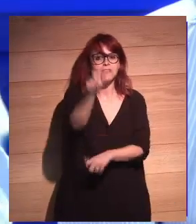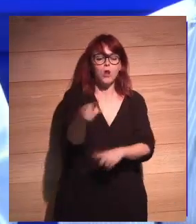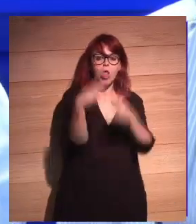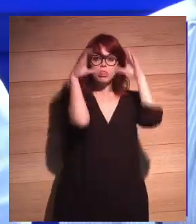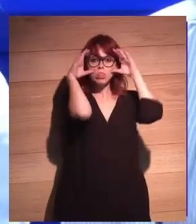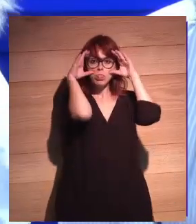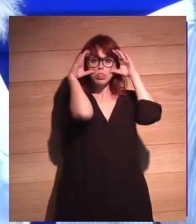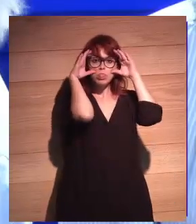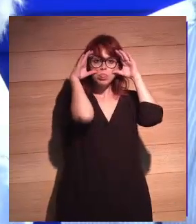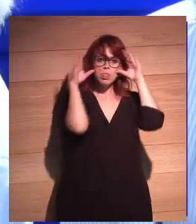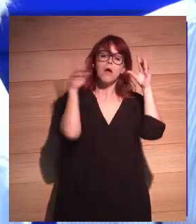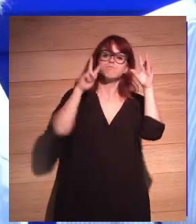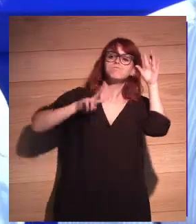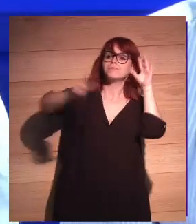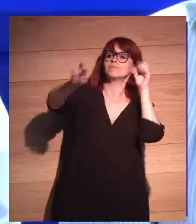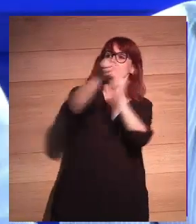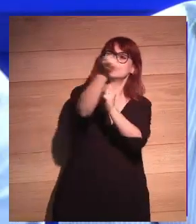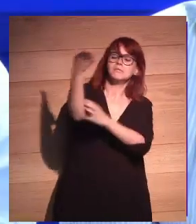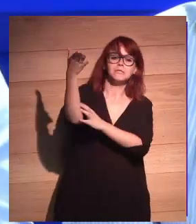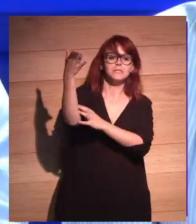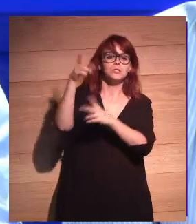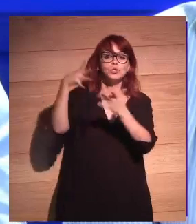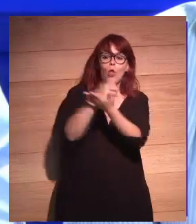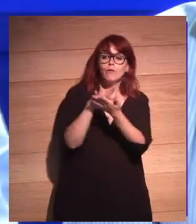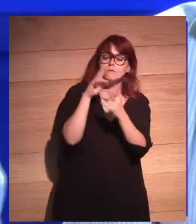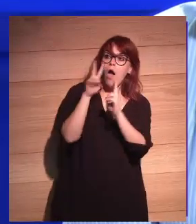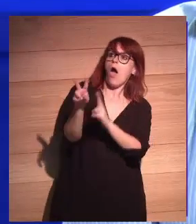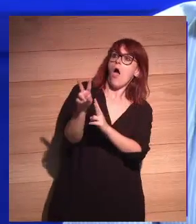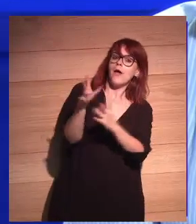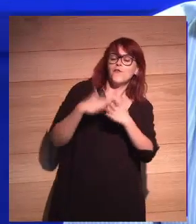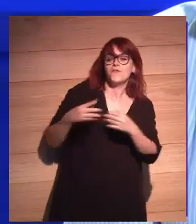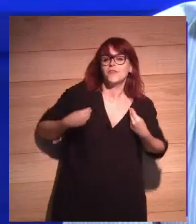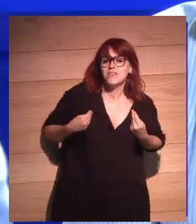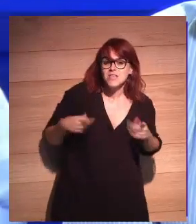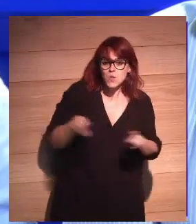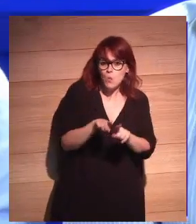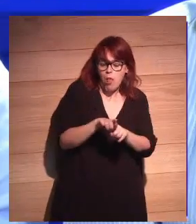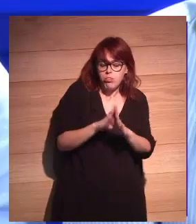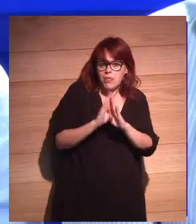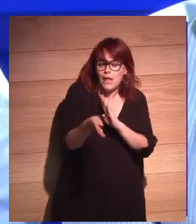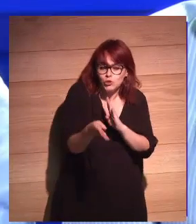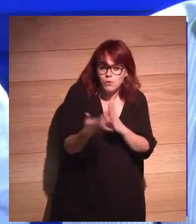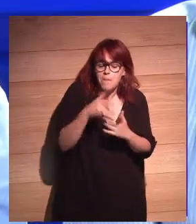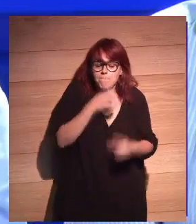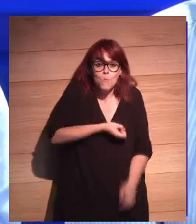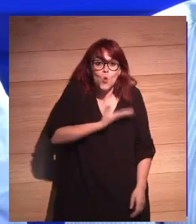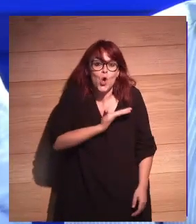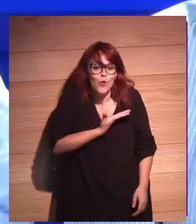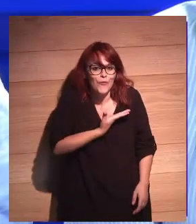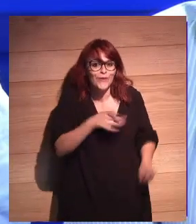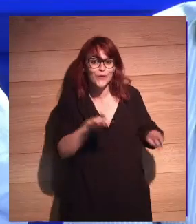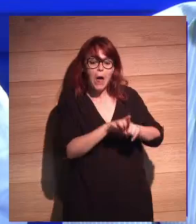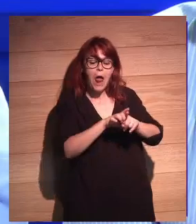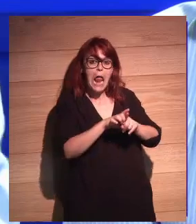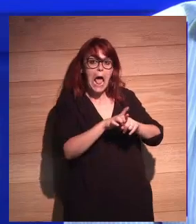las gafas, está proyectando lo que está viendo y todos alrededor están viviendo en vivo y en directo con una pasión tremenda lo que está